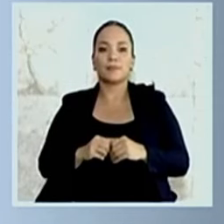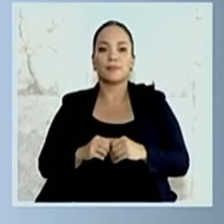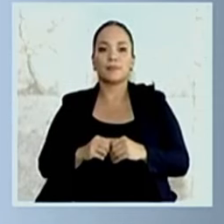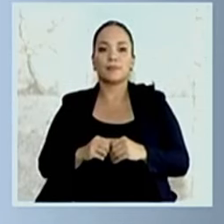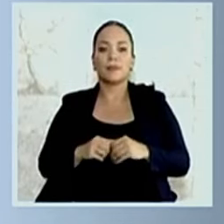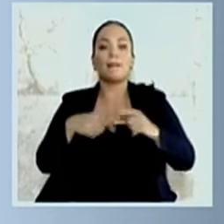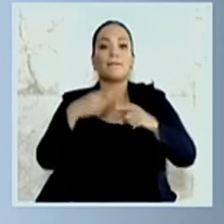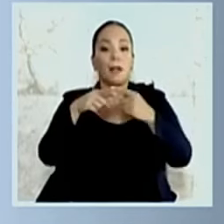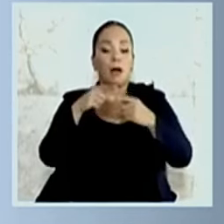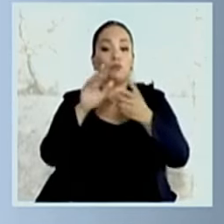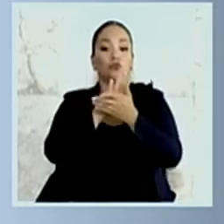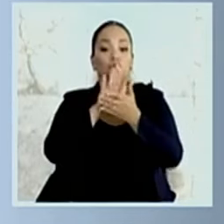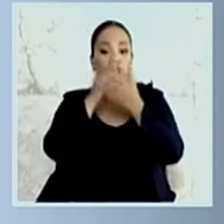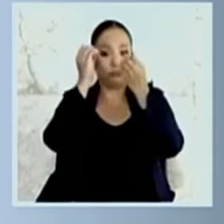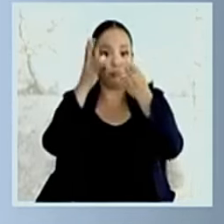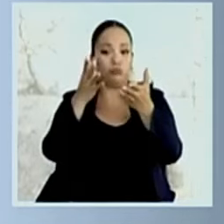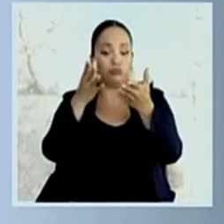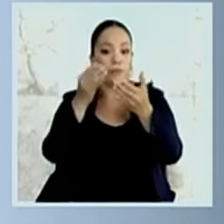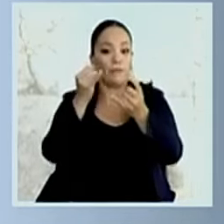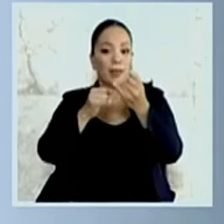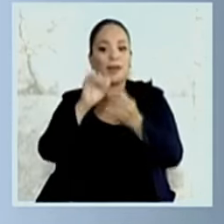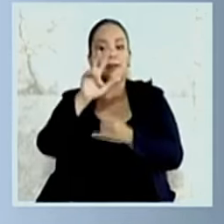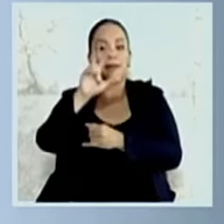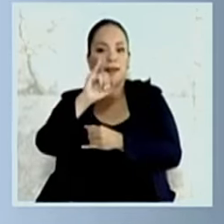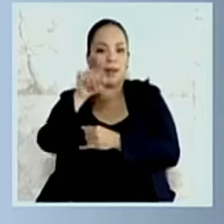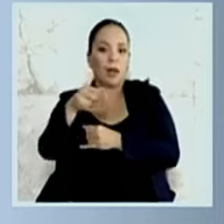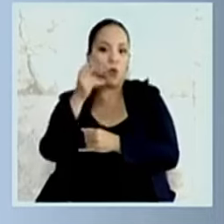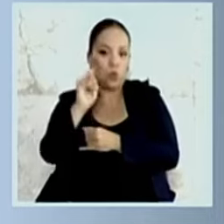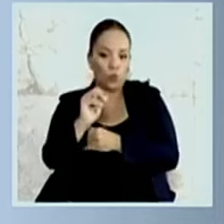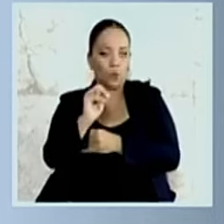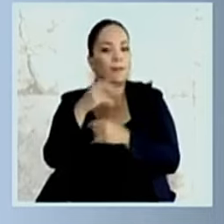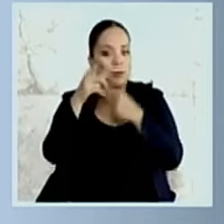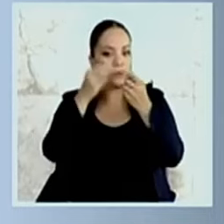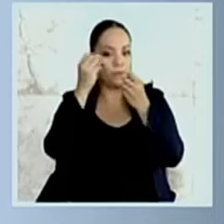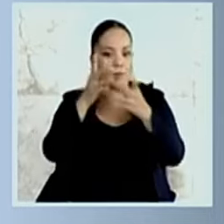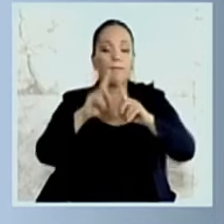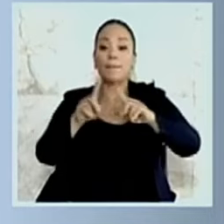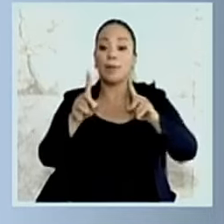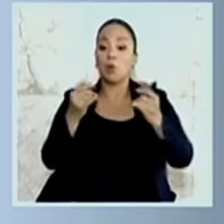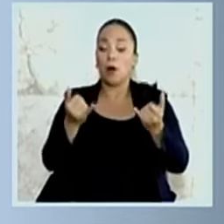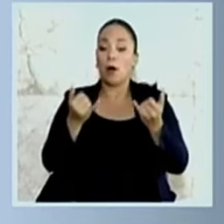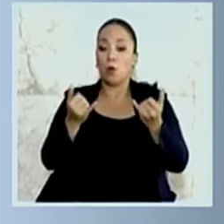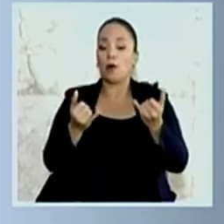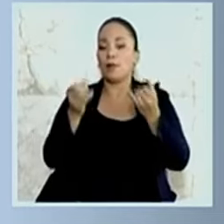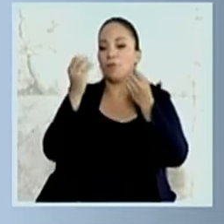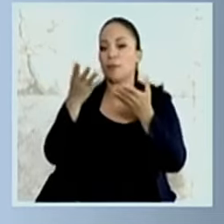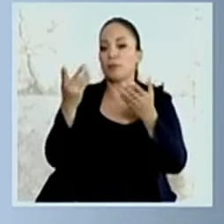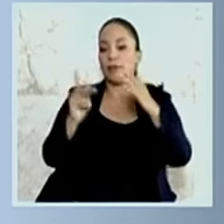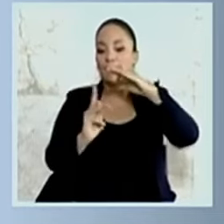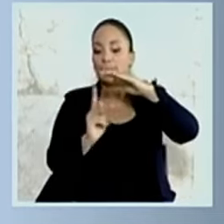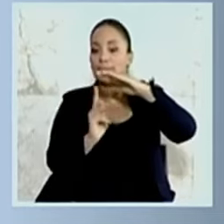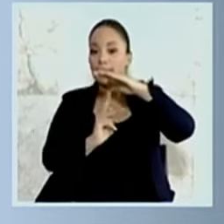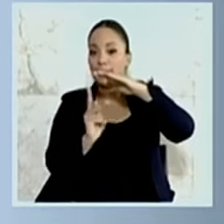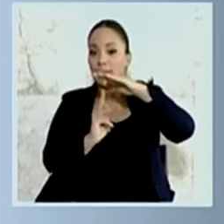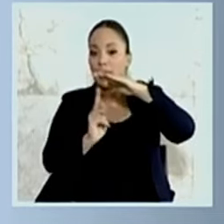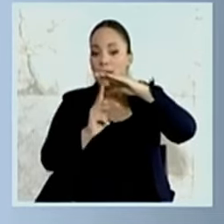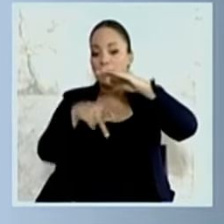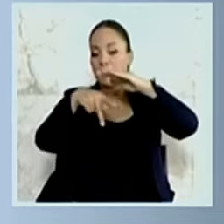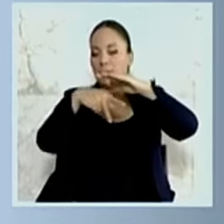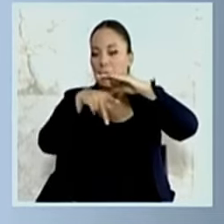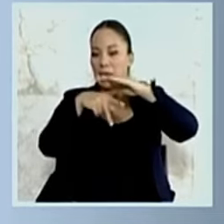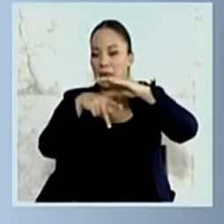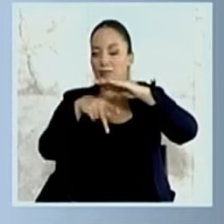las pruebas que sustituyeron las pruebas FARO. Justamente vamos a sacar el reporte final